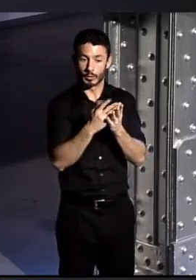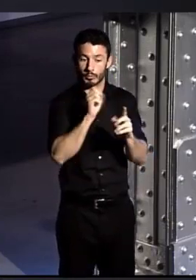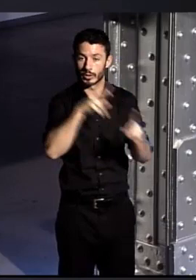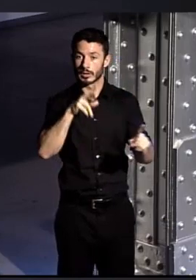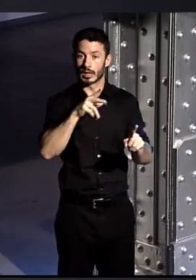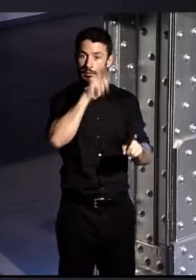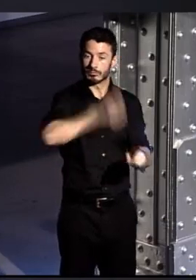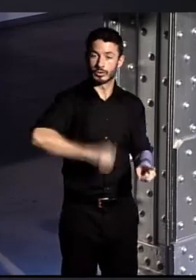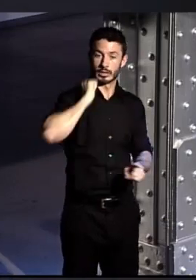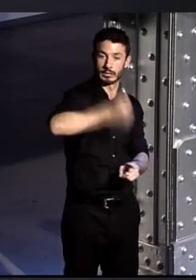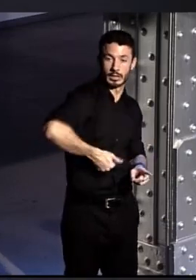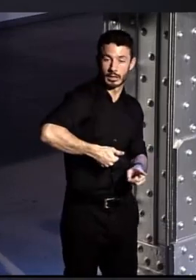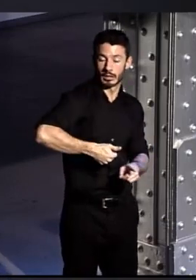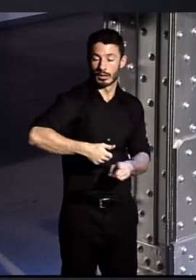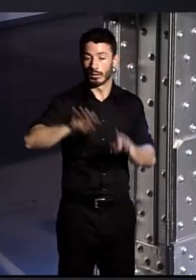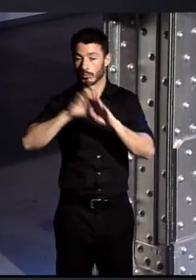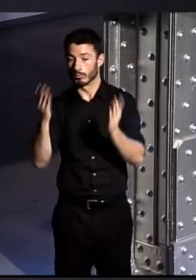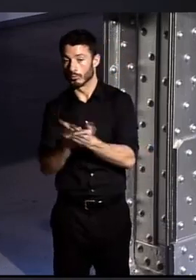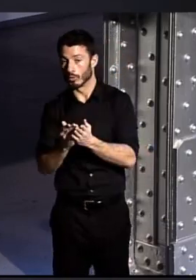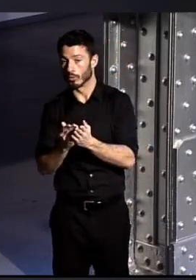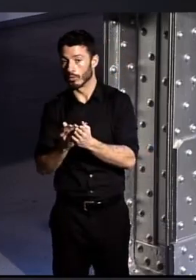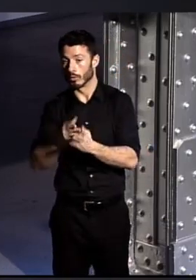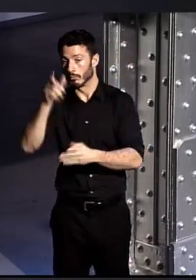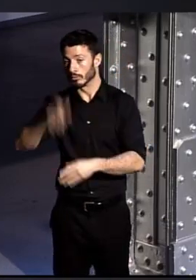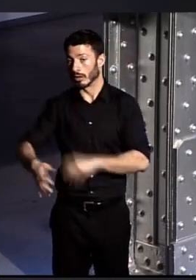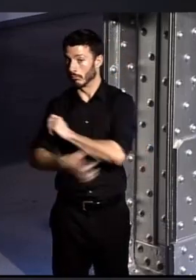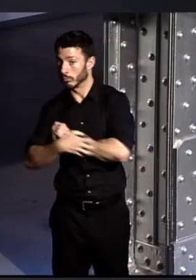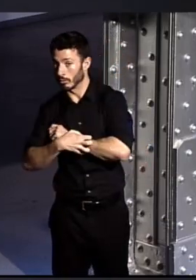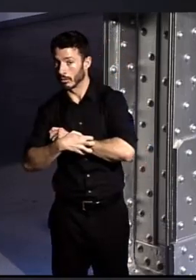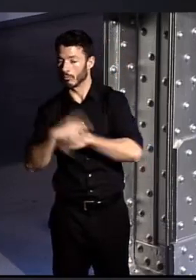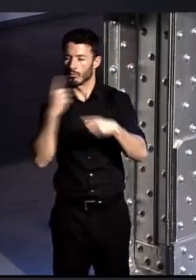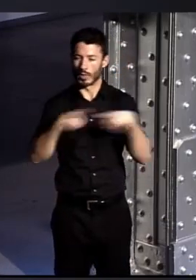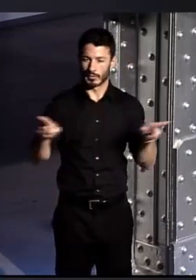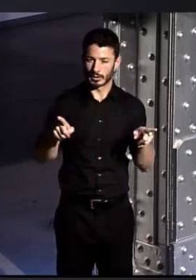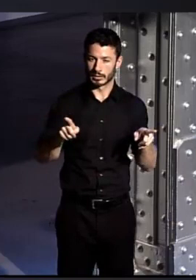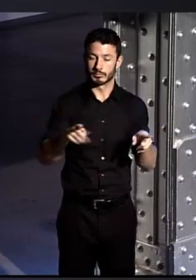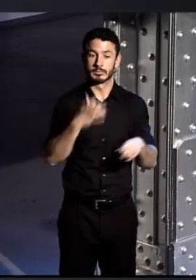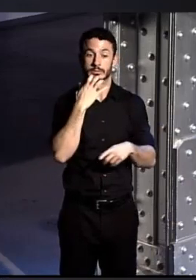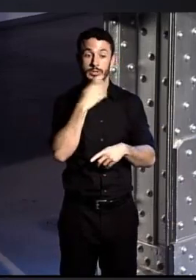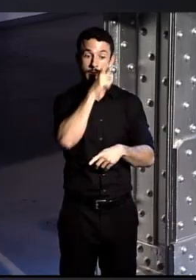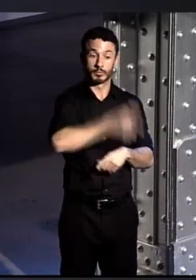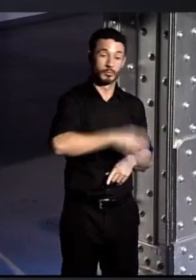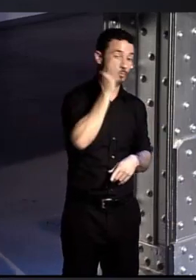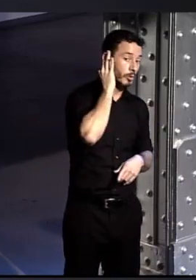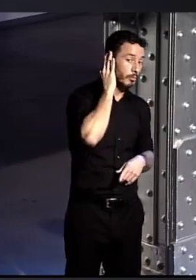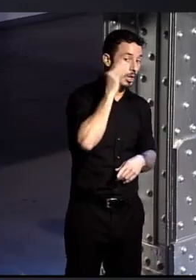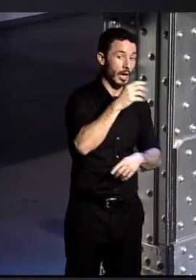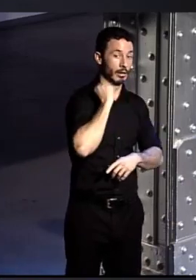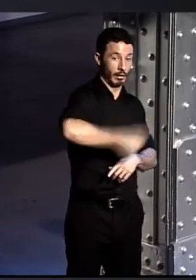De hecho, se parece mucho más el mundo de un hombre rico y el de una mujer rica que el mundo de un hombre rico y de un hombre pobre, ¿no?